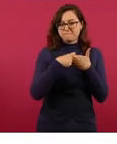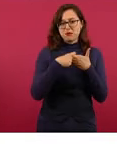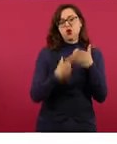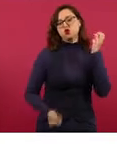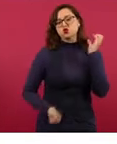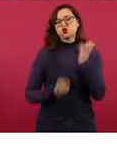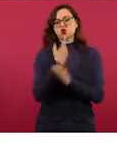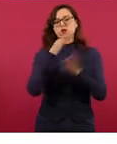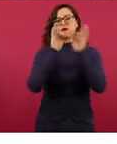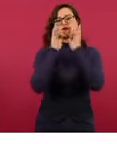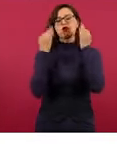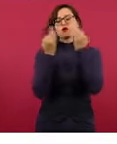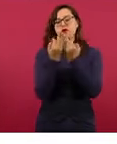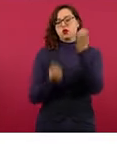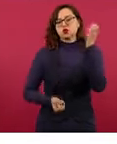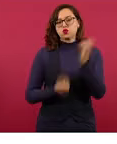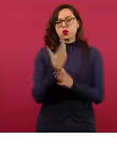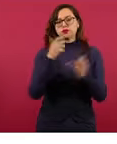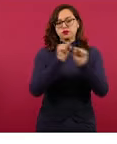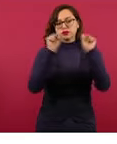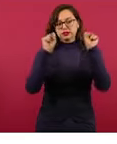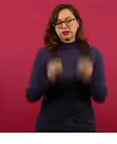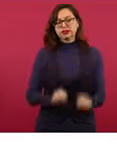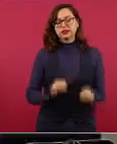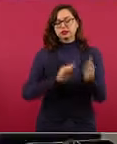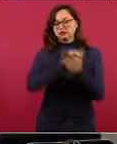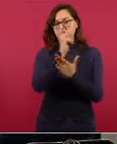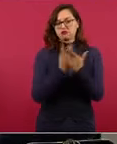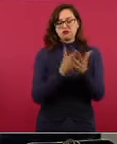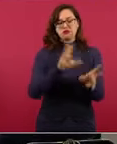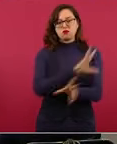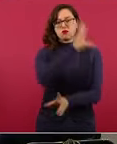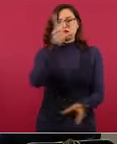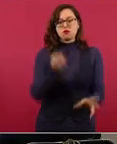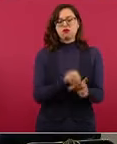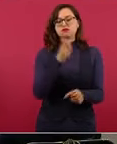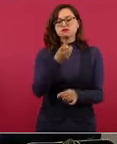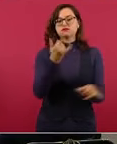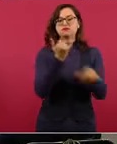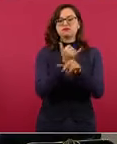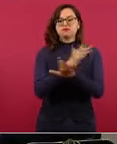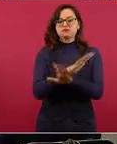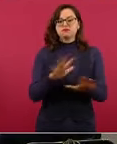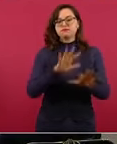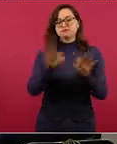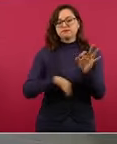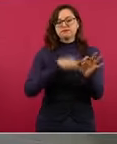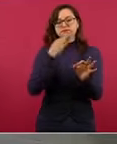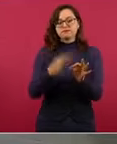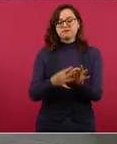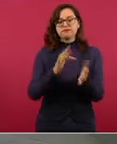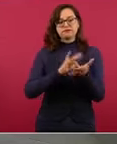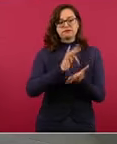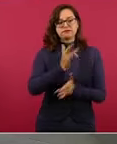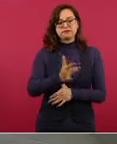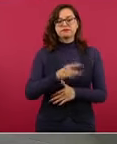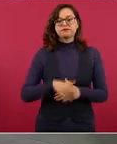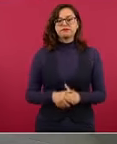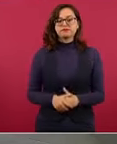ópera plena de este programa sería todo por nuestra parte presente gracias